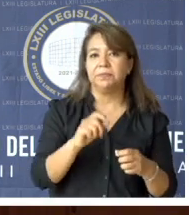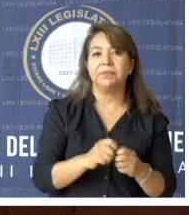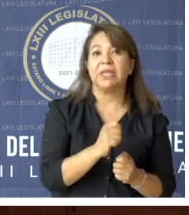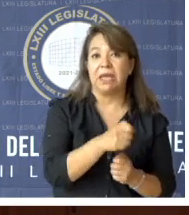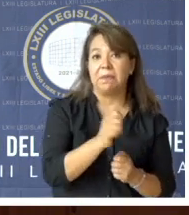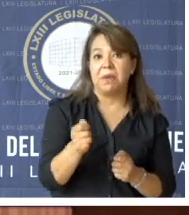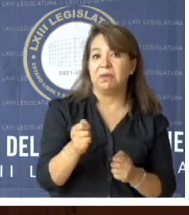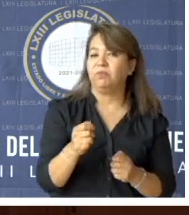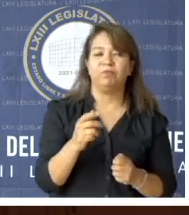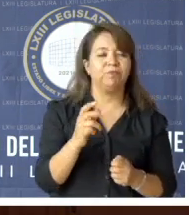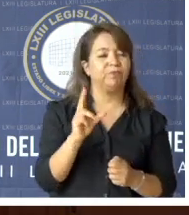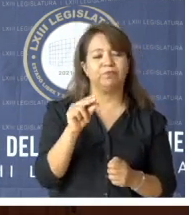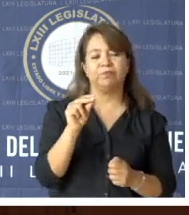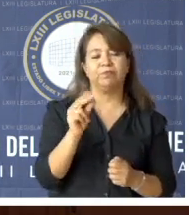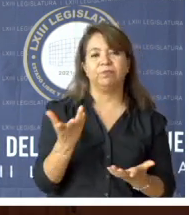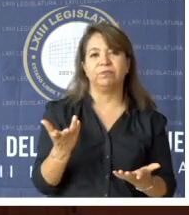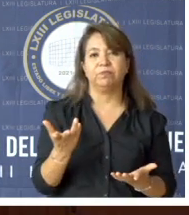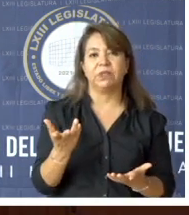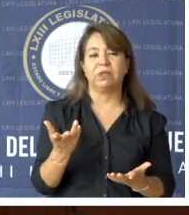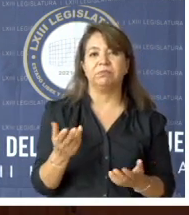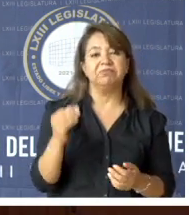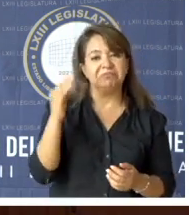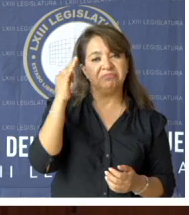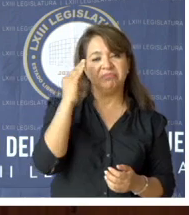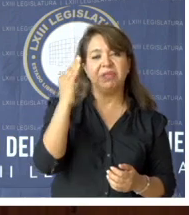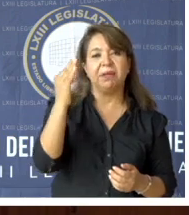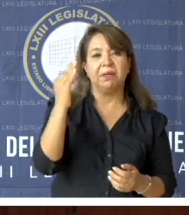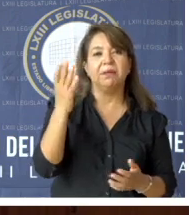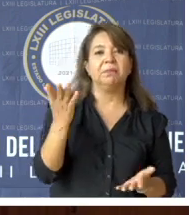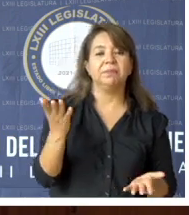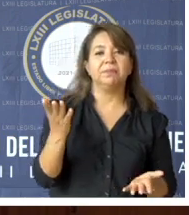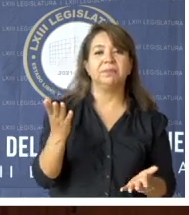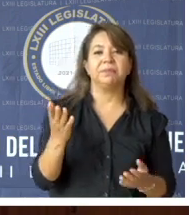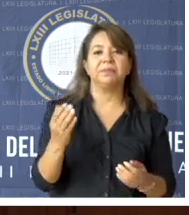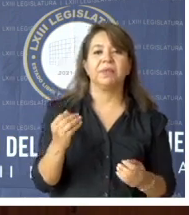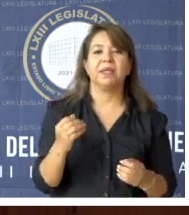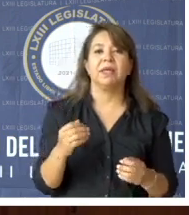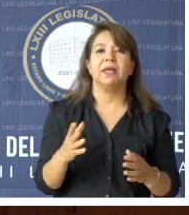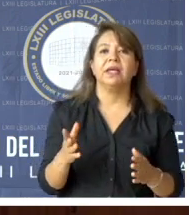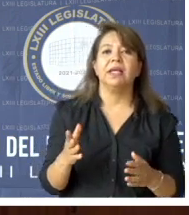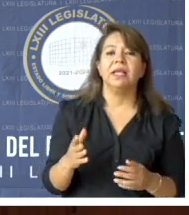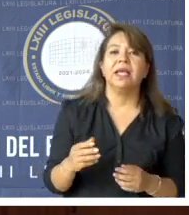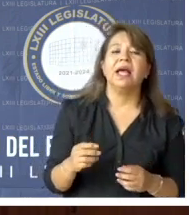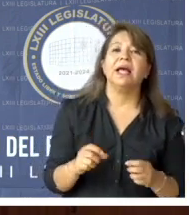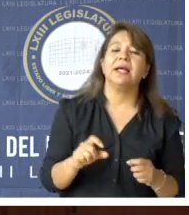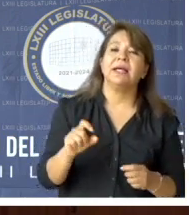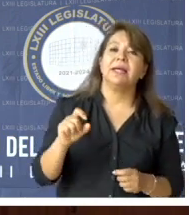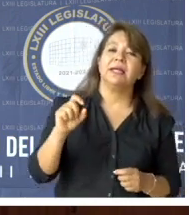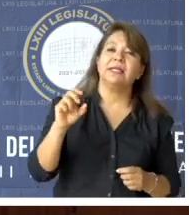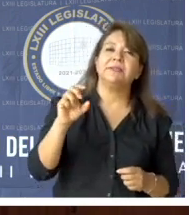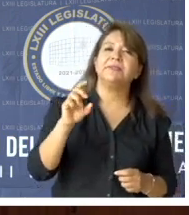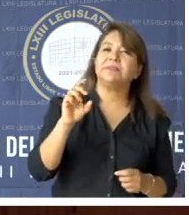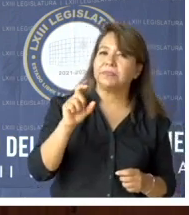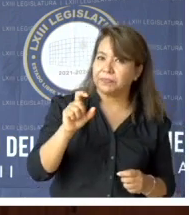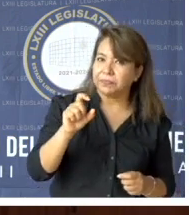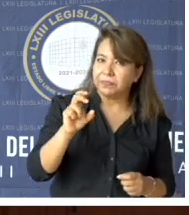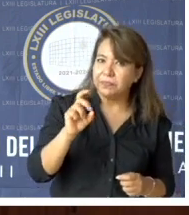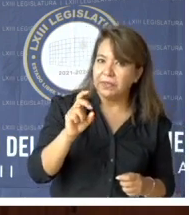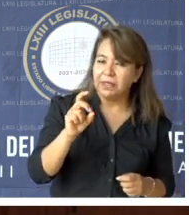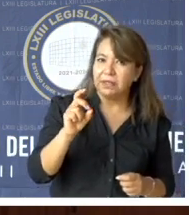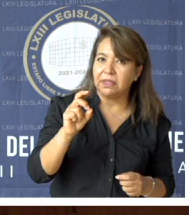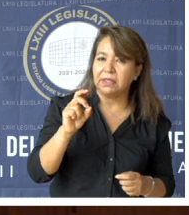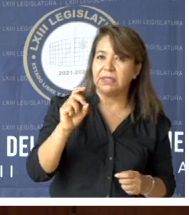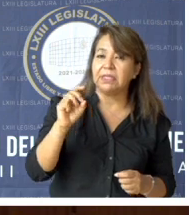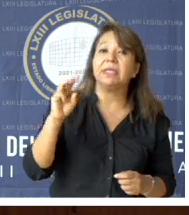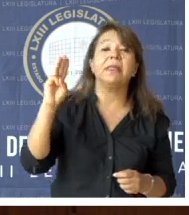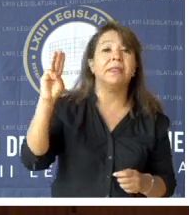laboral. Todavía tienen tiempo, el plazo vence hasta el día 30 de mayo y seguramente la